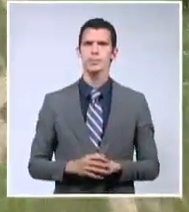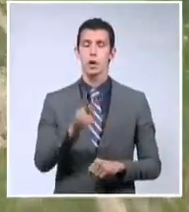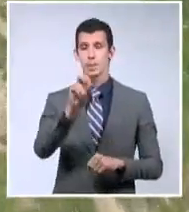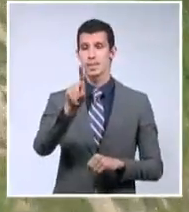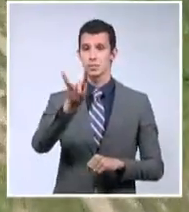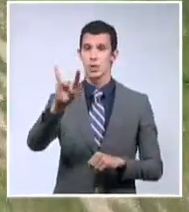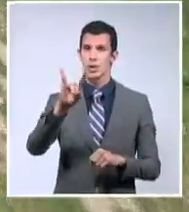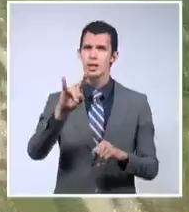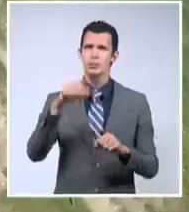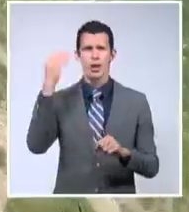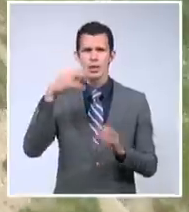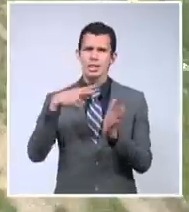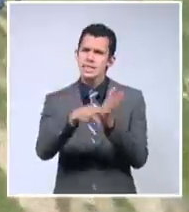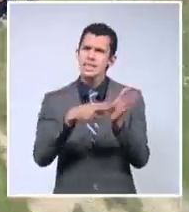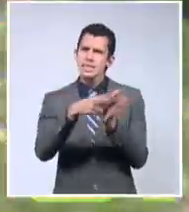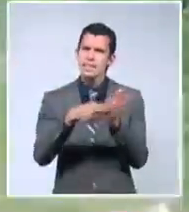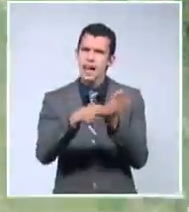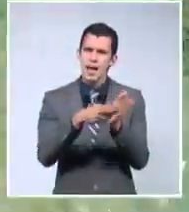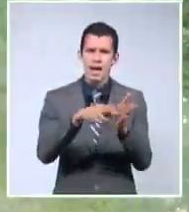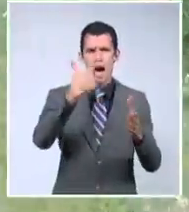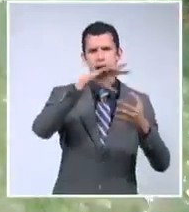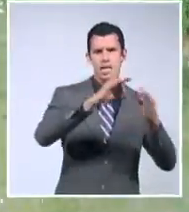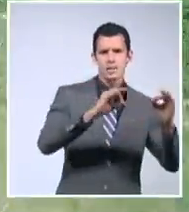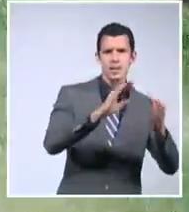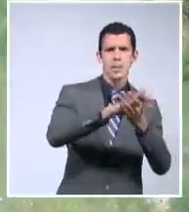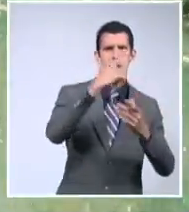Mariel, enclave donde se concentra una